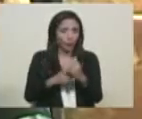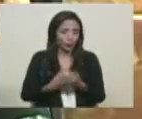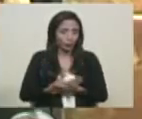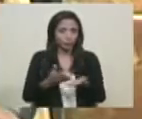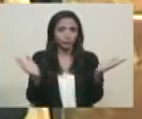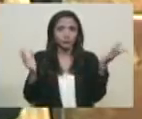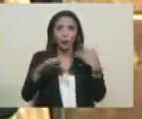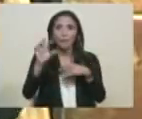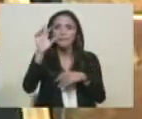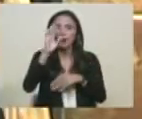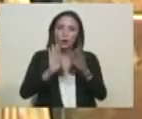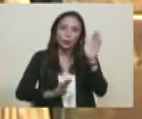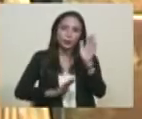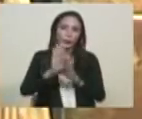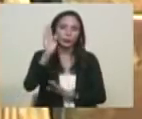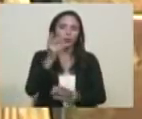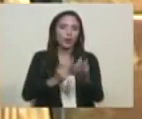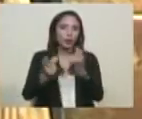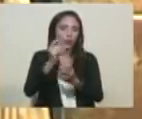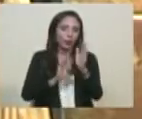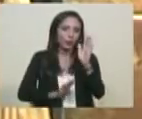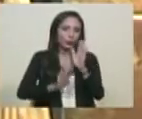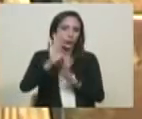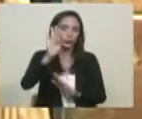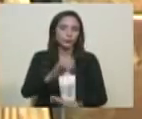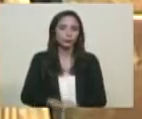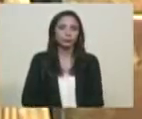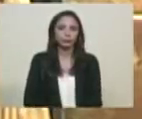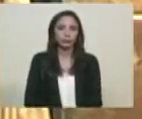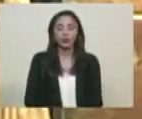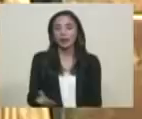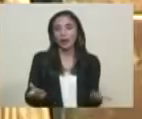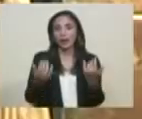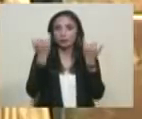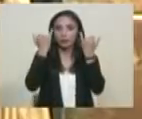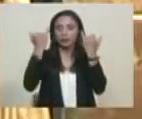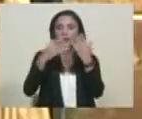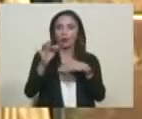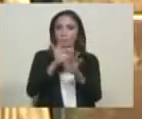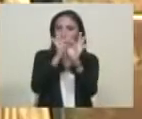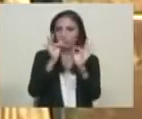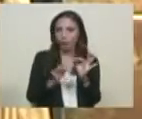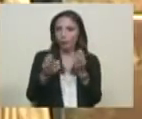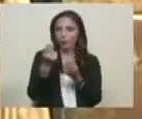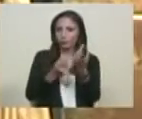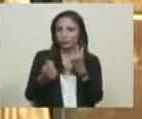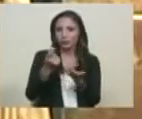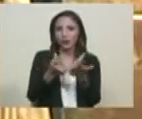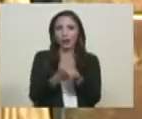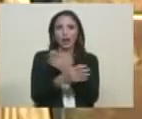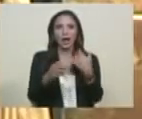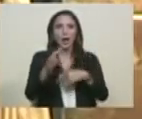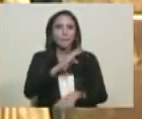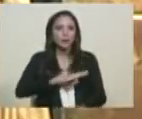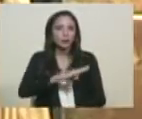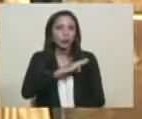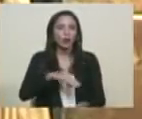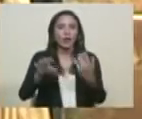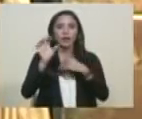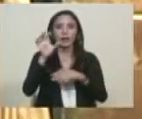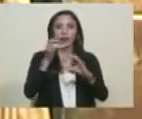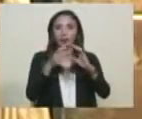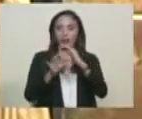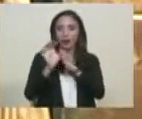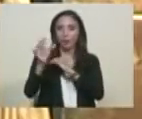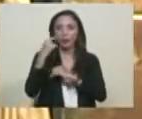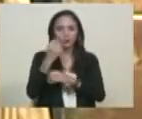ser un país potencia en lo económico. Y con el modelo social que tenemos de protección de las misiones, grandes misiones, del carnet de la patria,